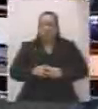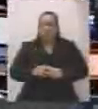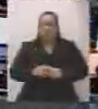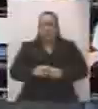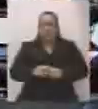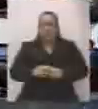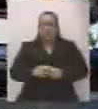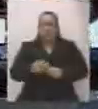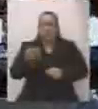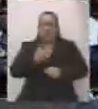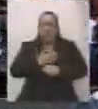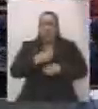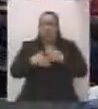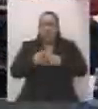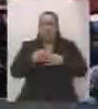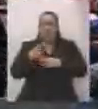Antes de la globalización,